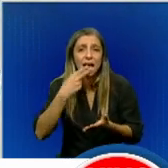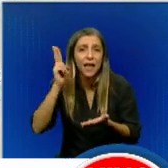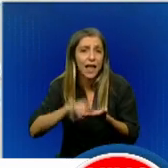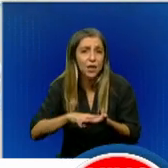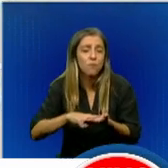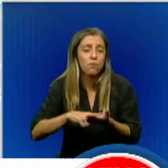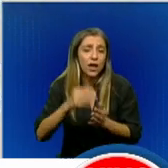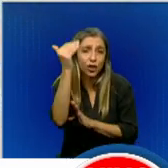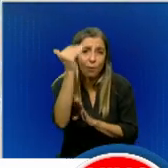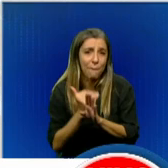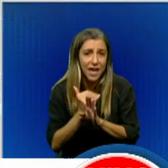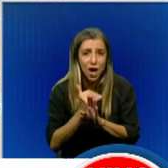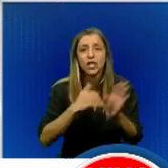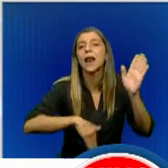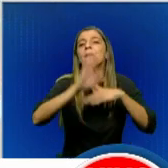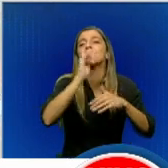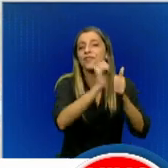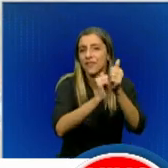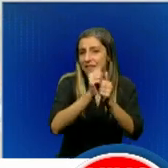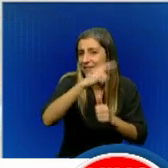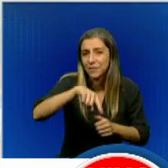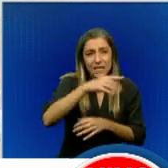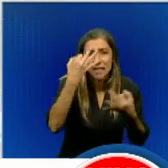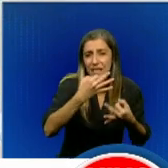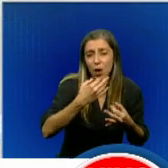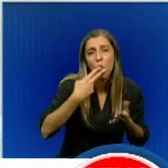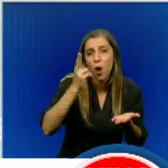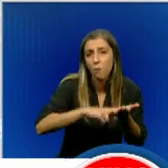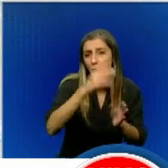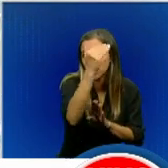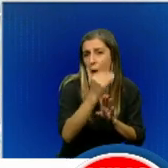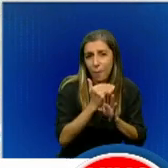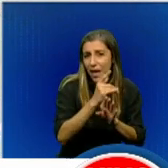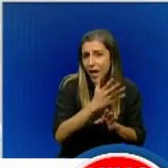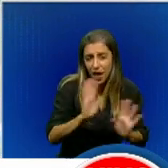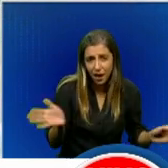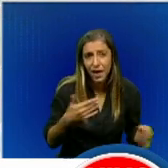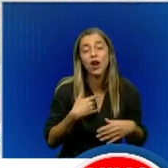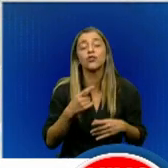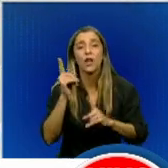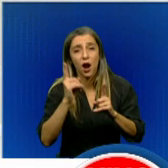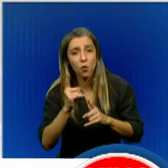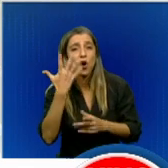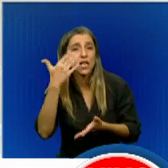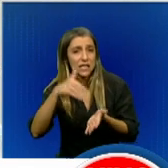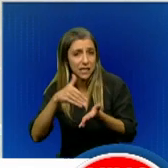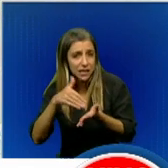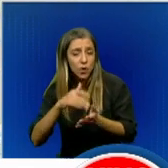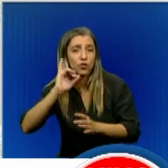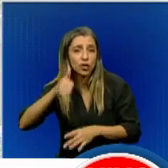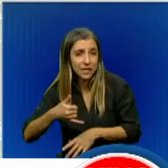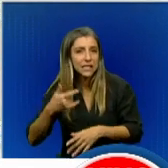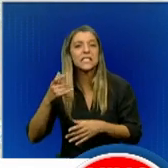empresas es así que las empresas con ganancias más acotadas 5 millones van a tener una alícuota del